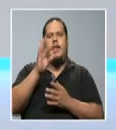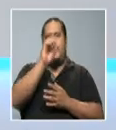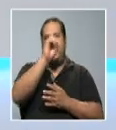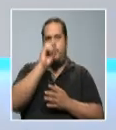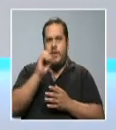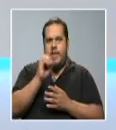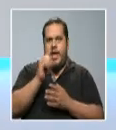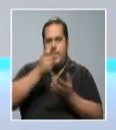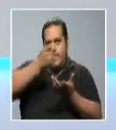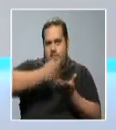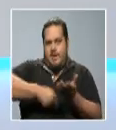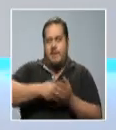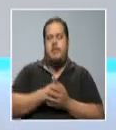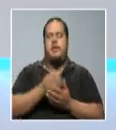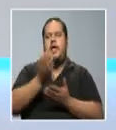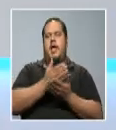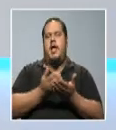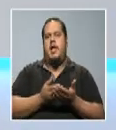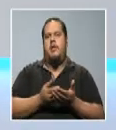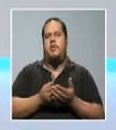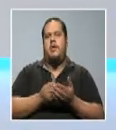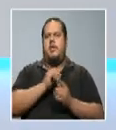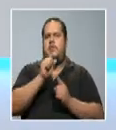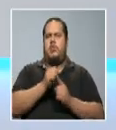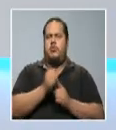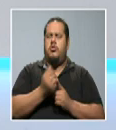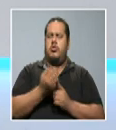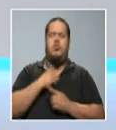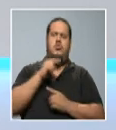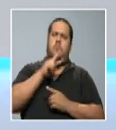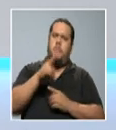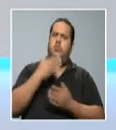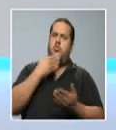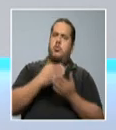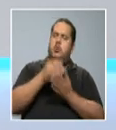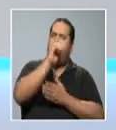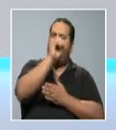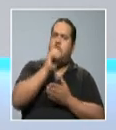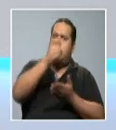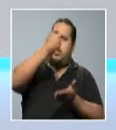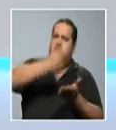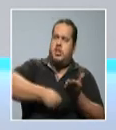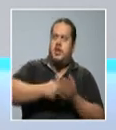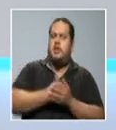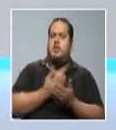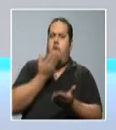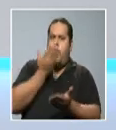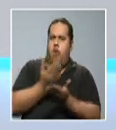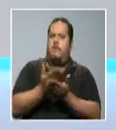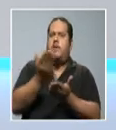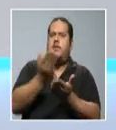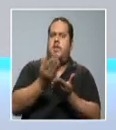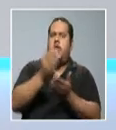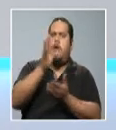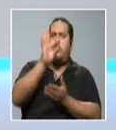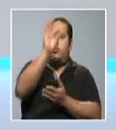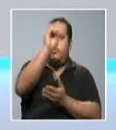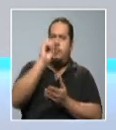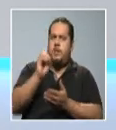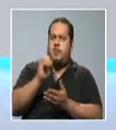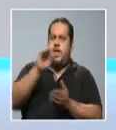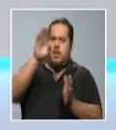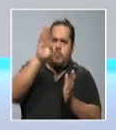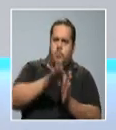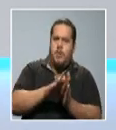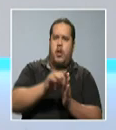Hay casos donde nos encontramos muy buenas tasas de interés, ofertas con tasas muy bajas el primer año o